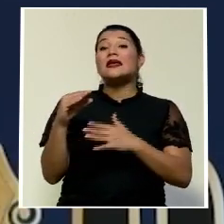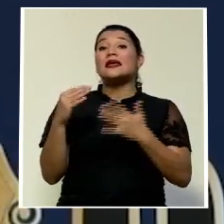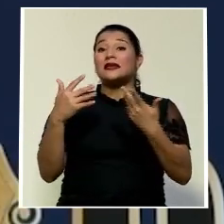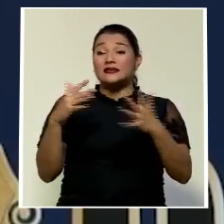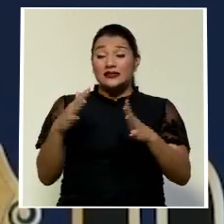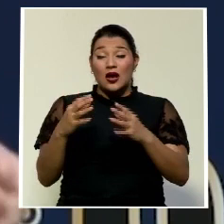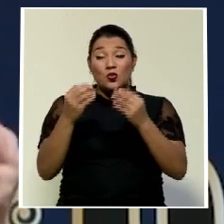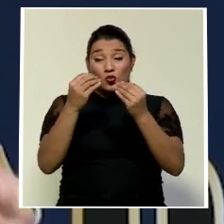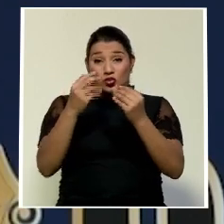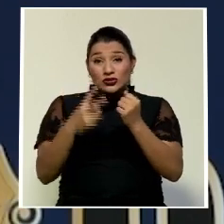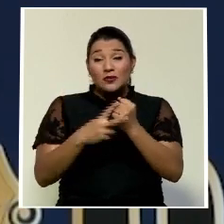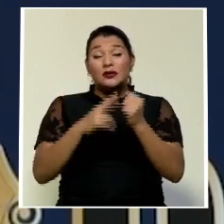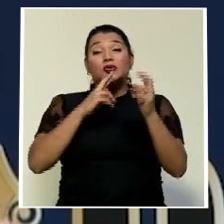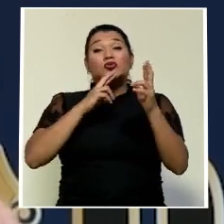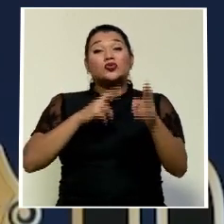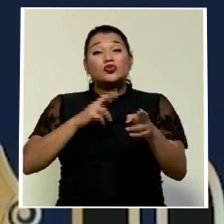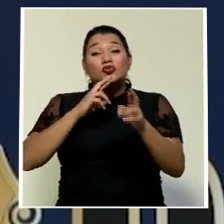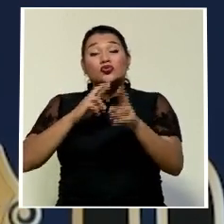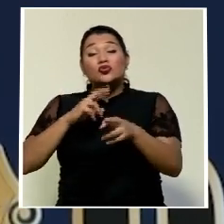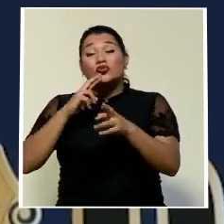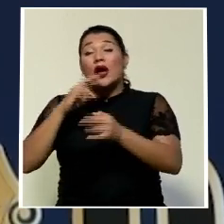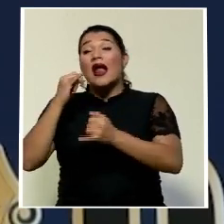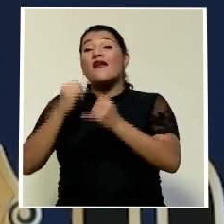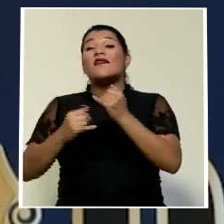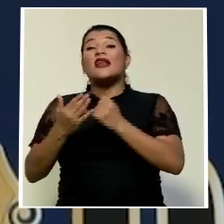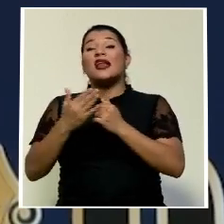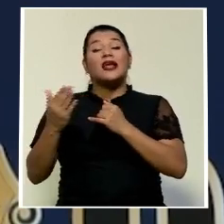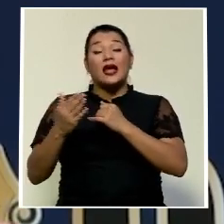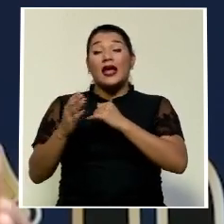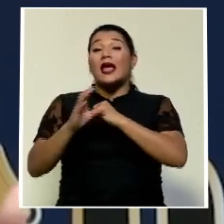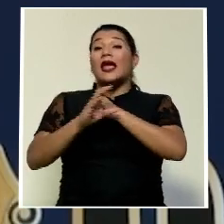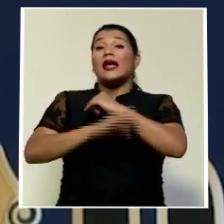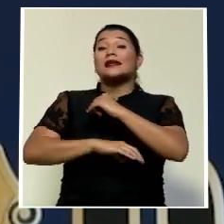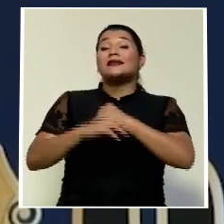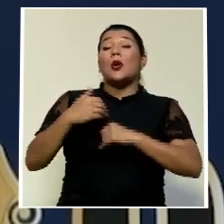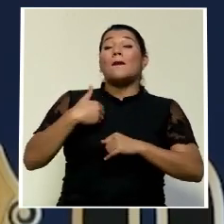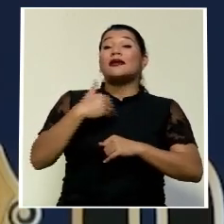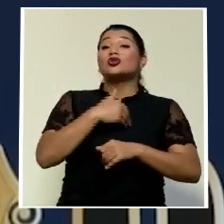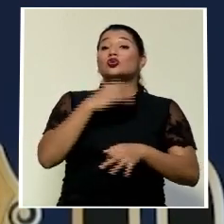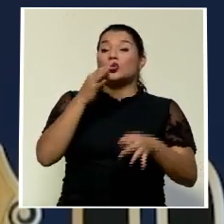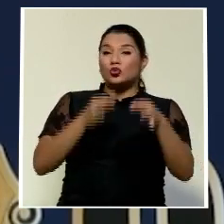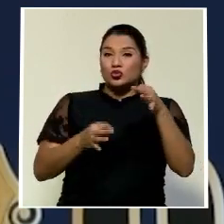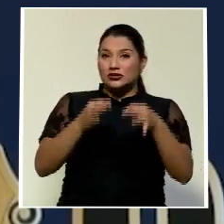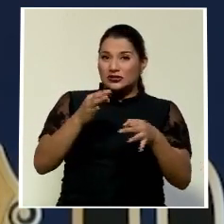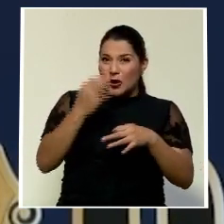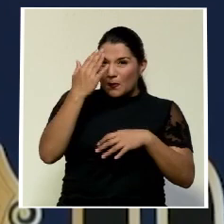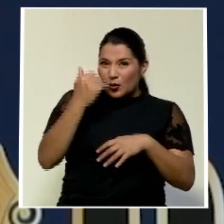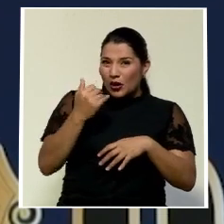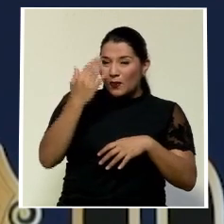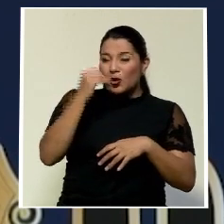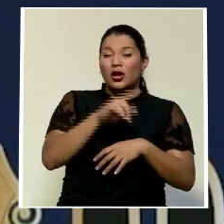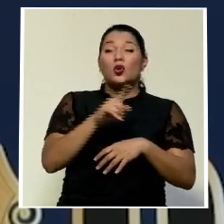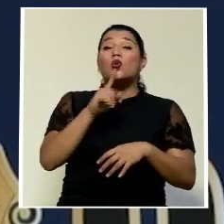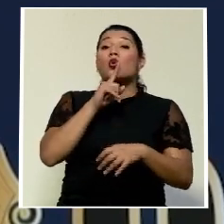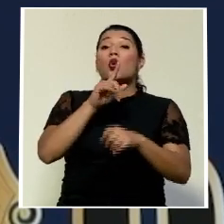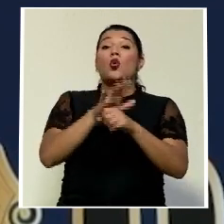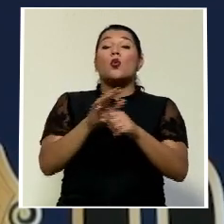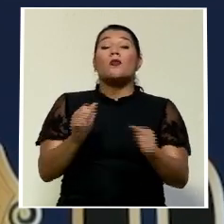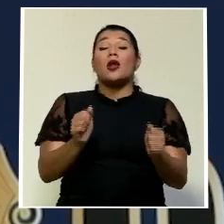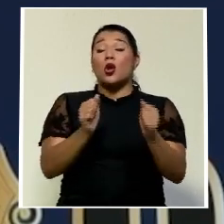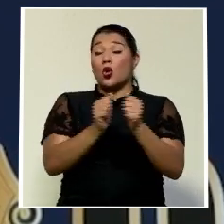reiterados fallos en los que condenan al Ministerio de Justicia por incumplir con la función que la